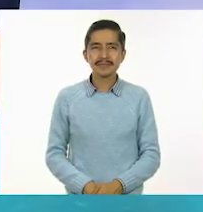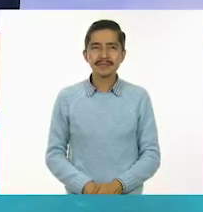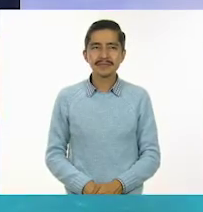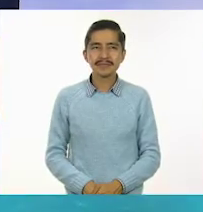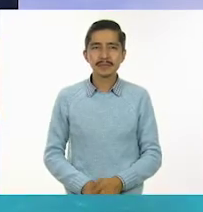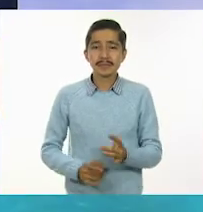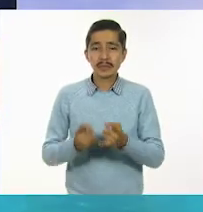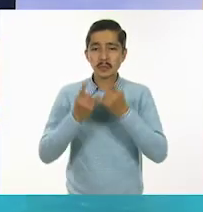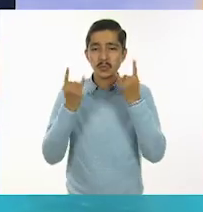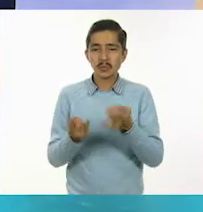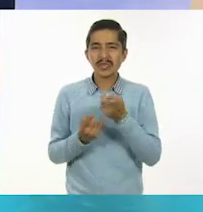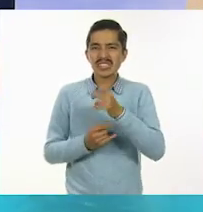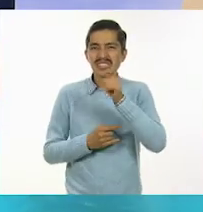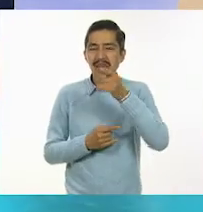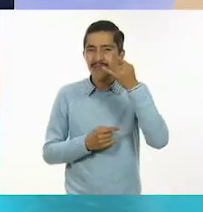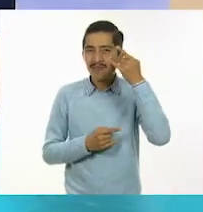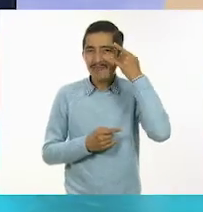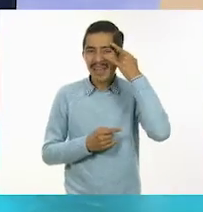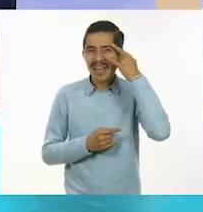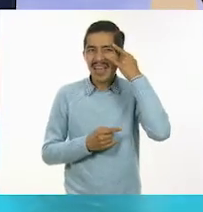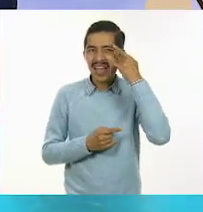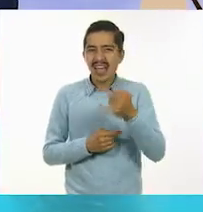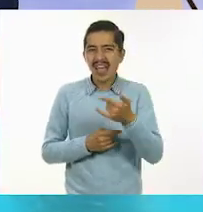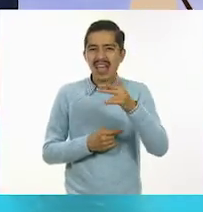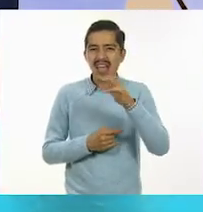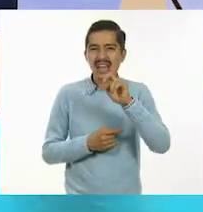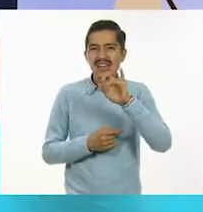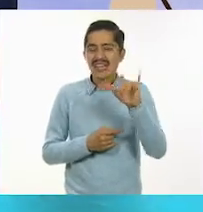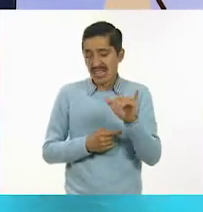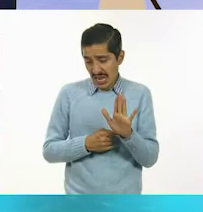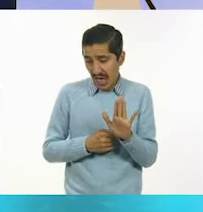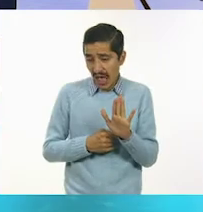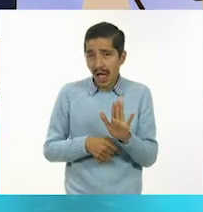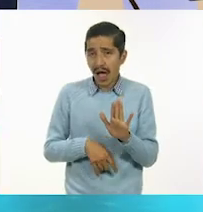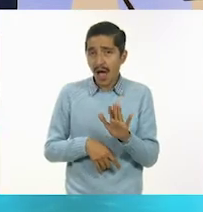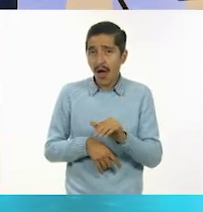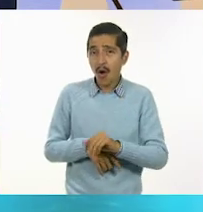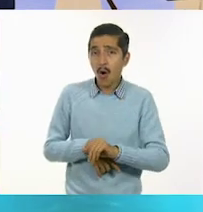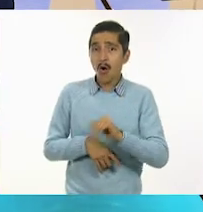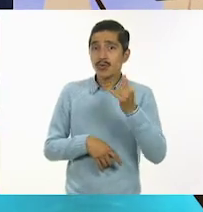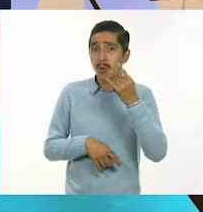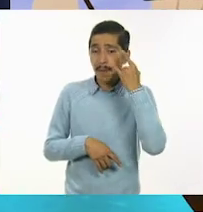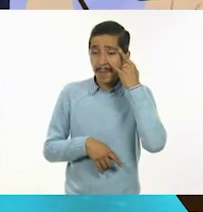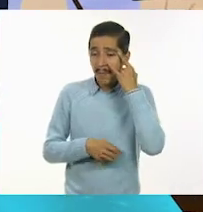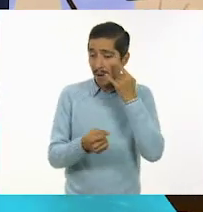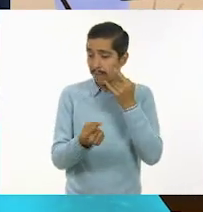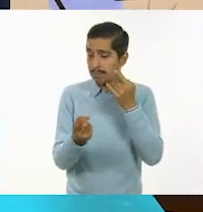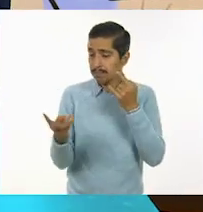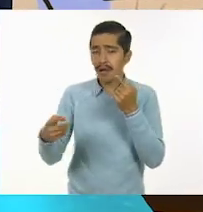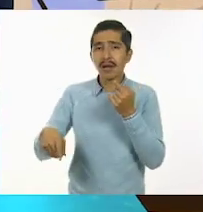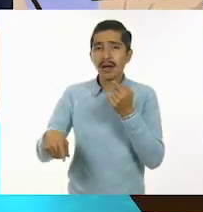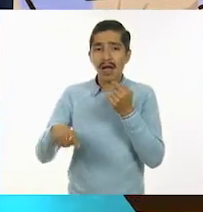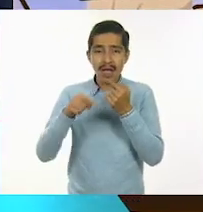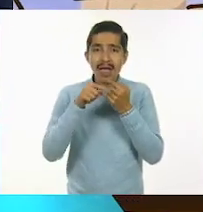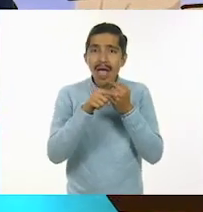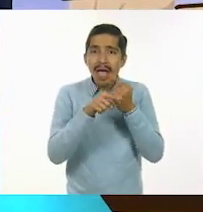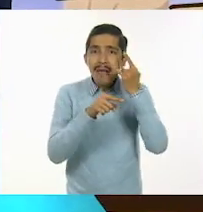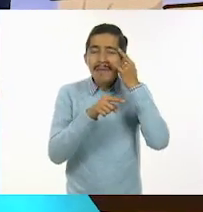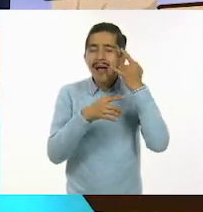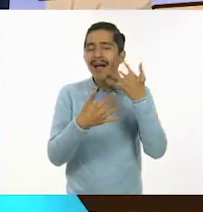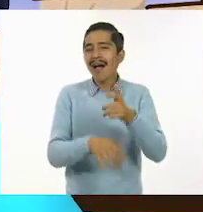Esta es la historia del pirata Henrik, quien, en diferencia de todos los demás piratas, reía todo el